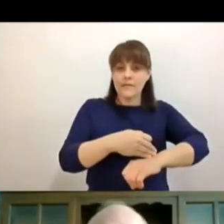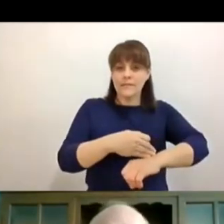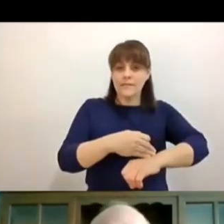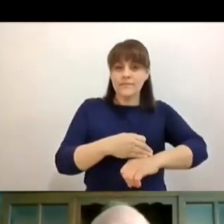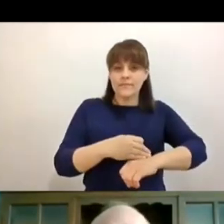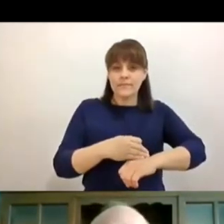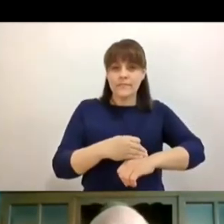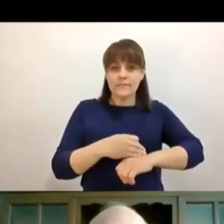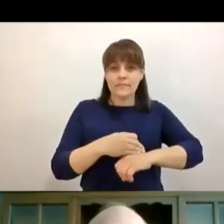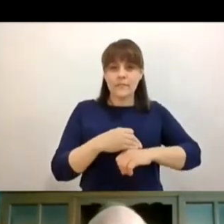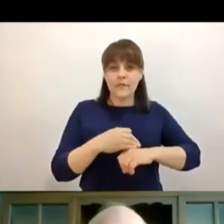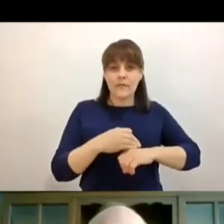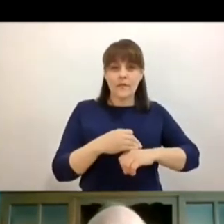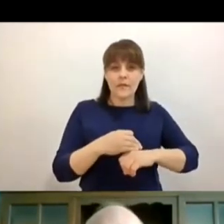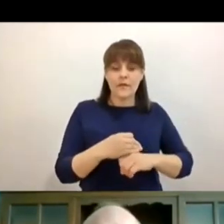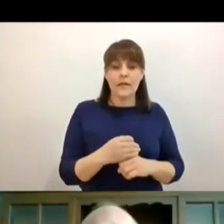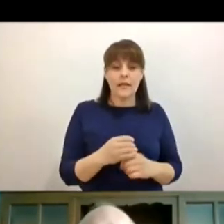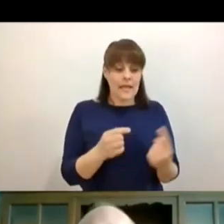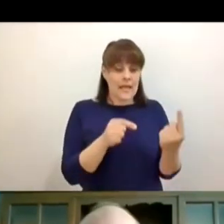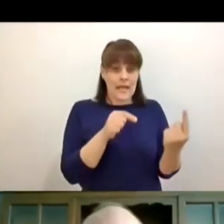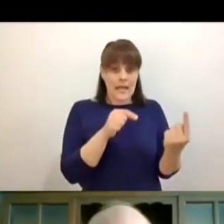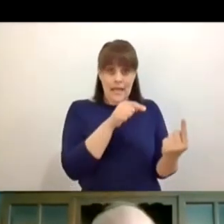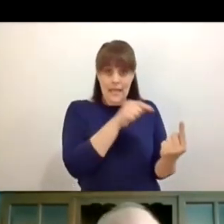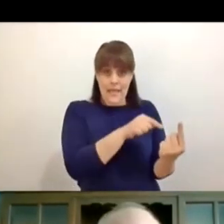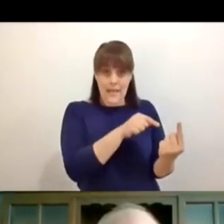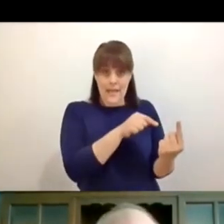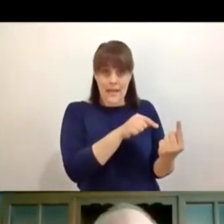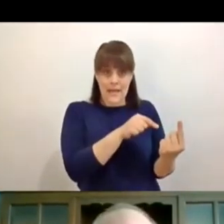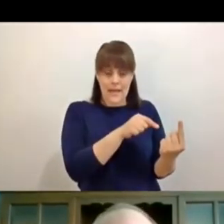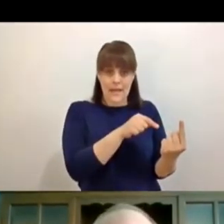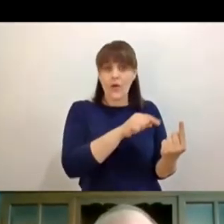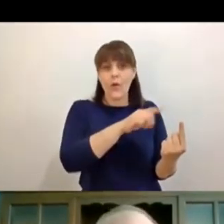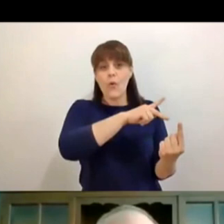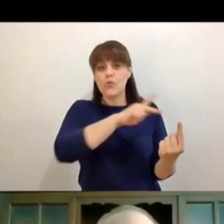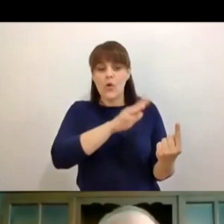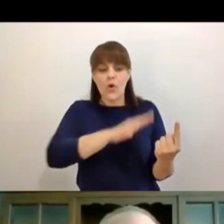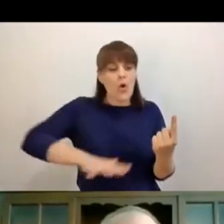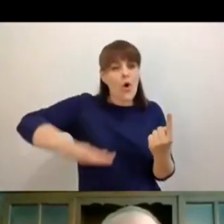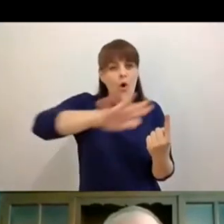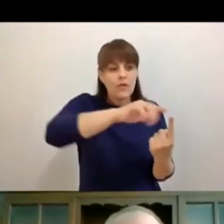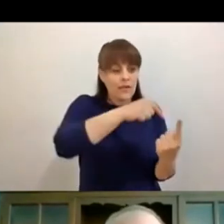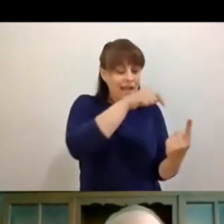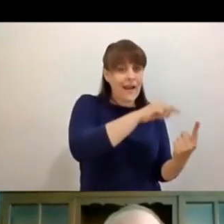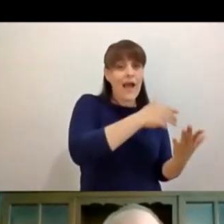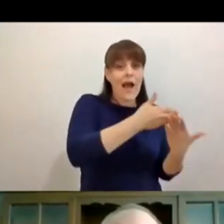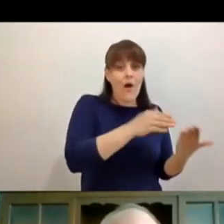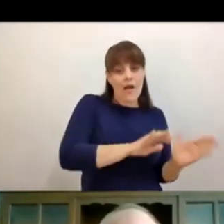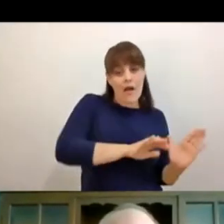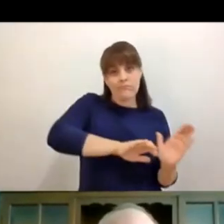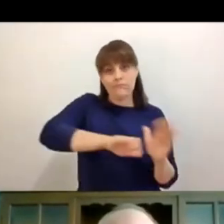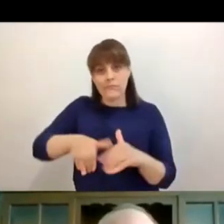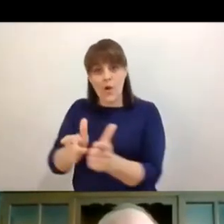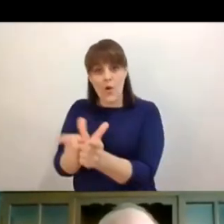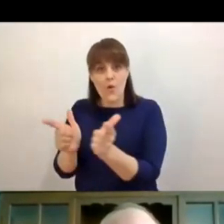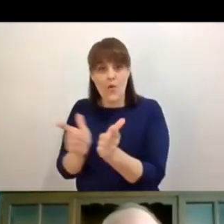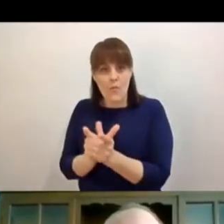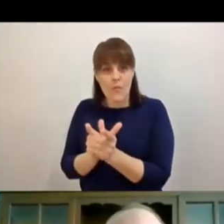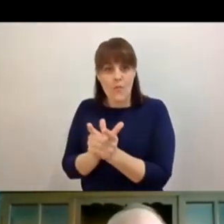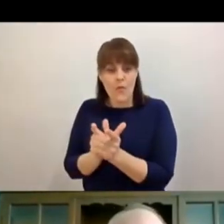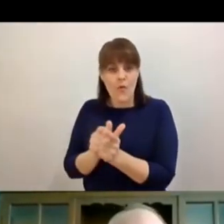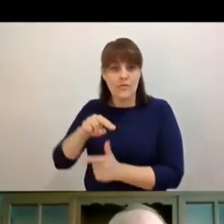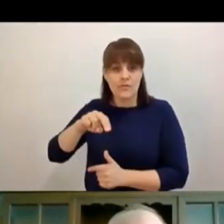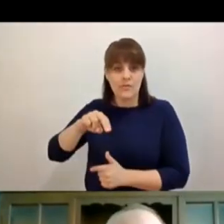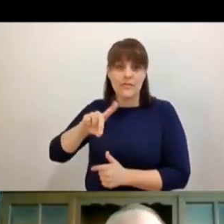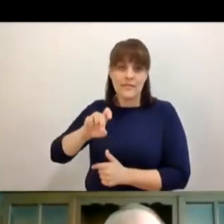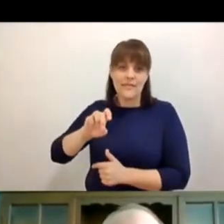menor pertenece a este grupo delictivo, es súper importante. Entonces, algo con lo